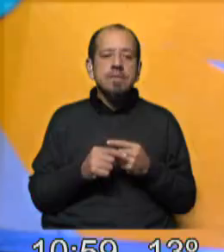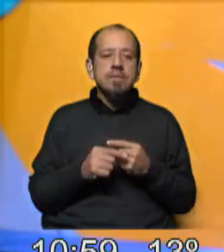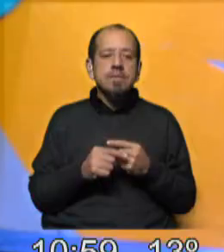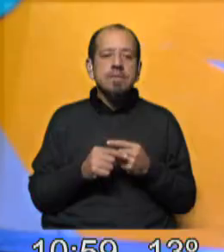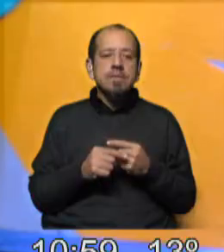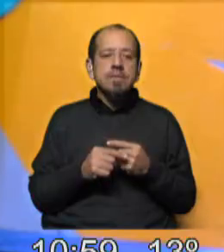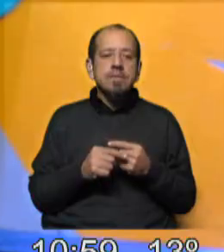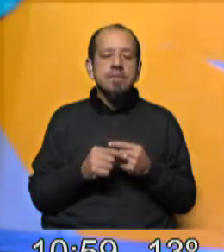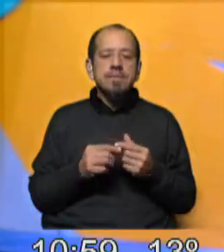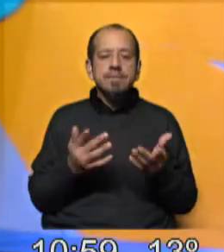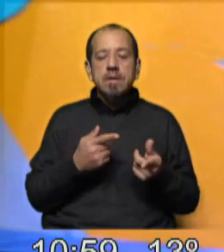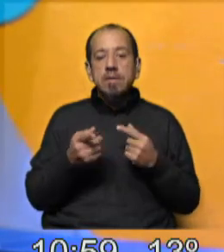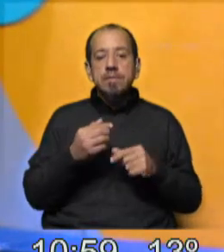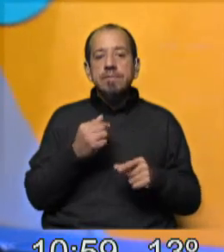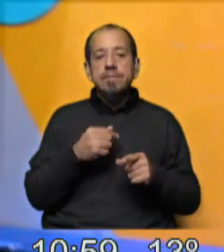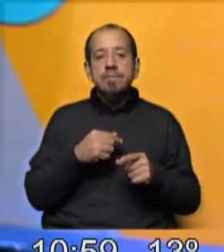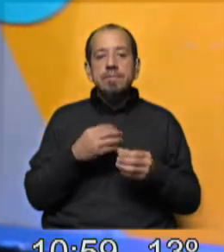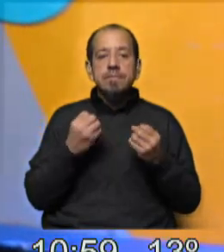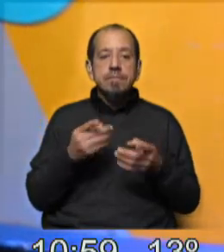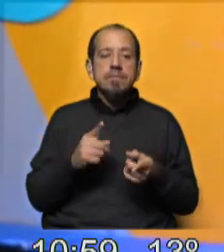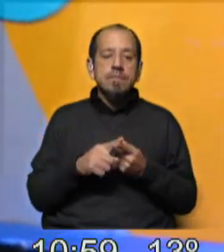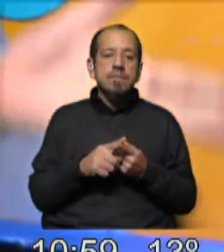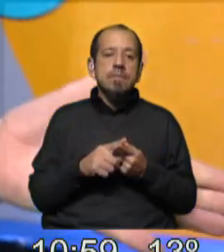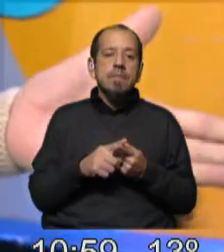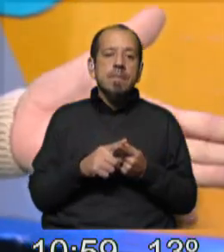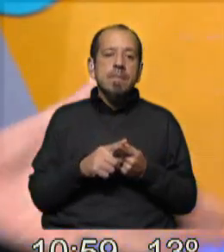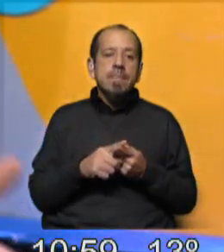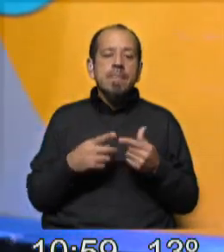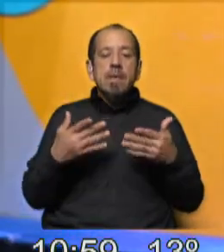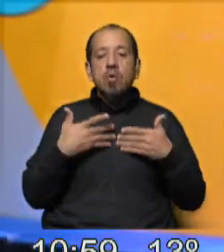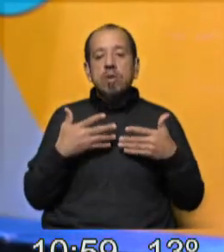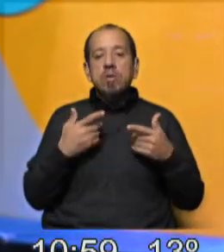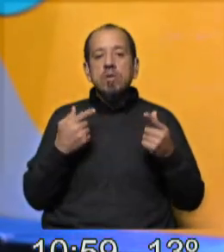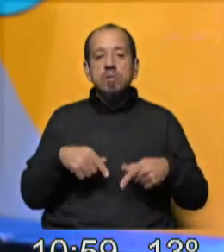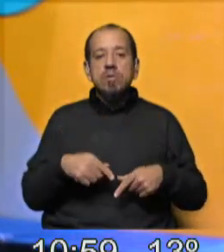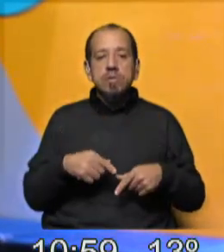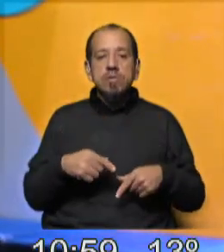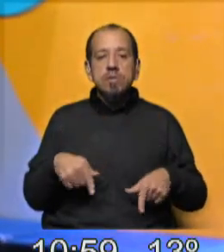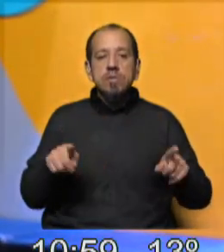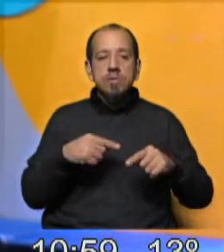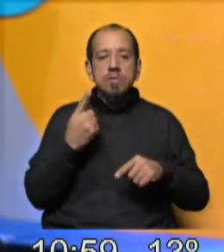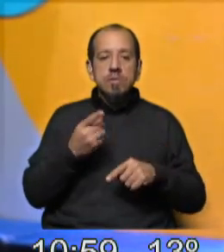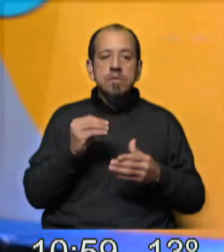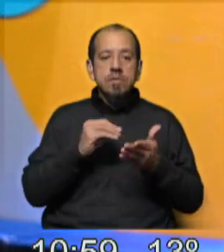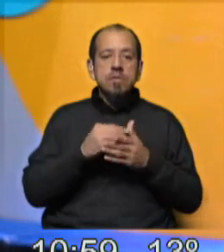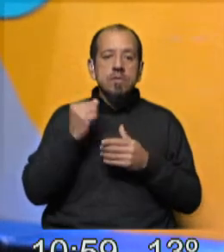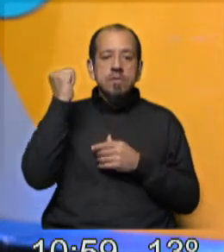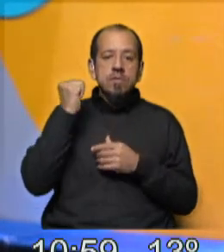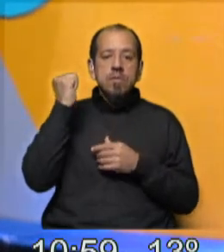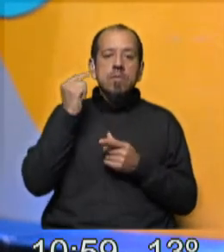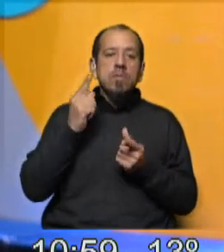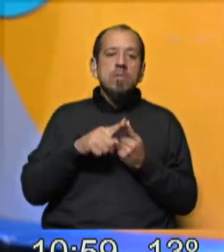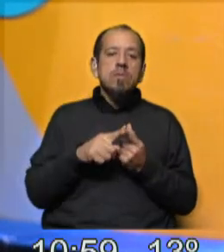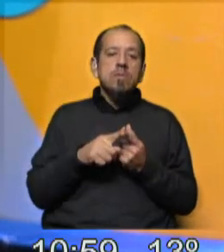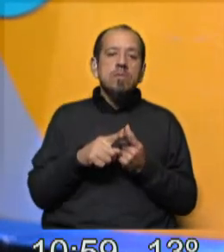peso. No, porque vamos a cerrar. Estamos muy felices de que nos haya visitado. Muy felices de que haya subido por primera vez a un ómnibus con nosotros.